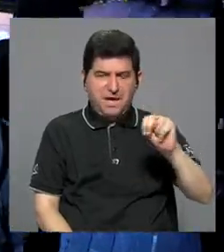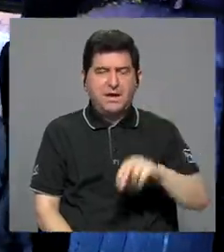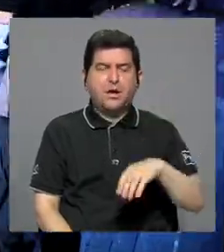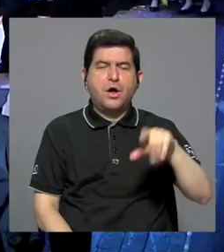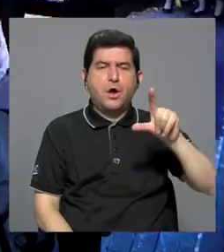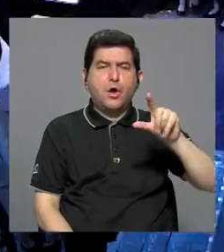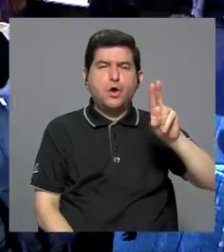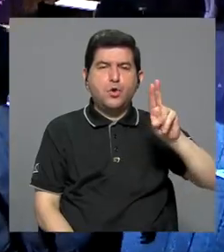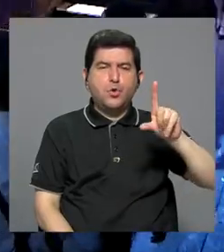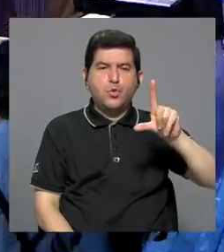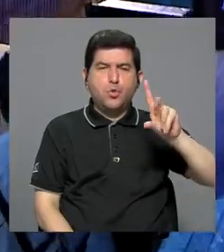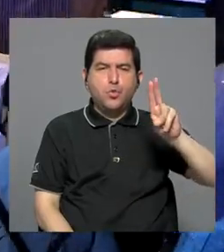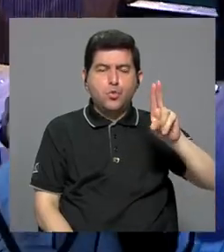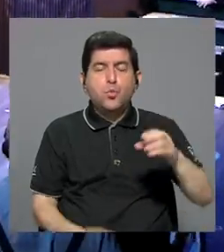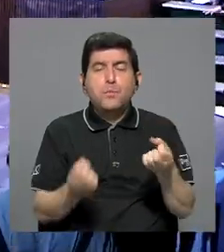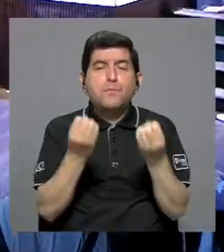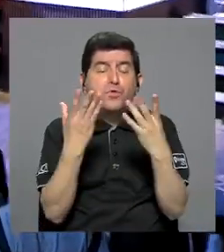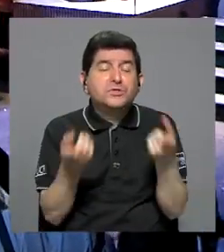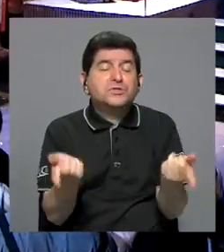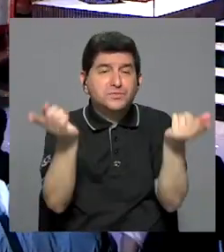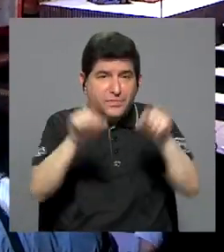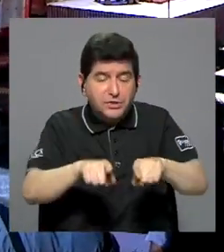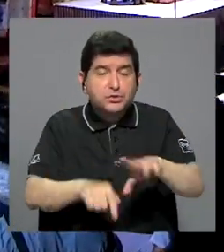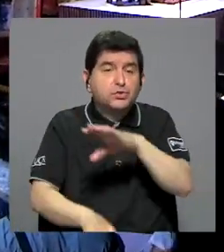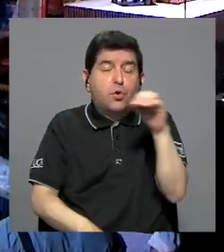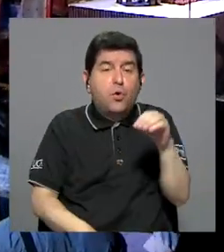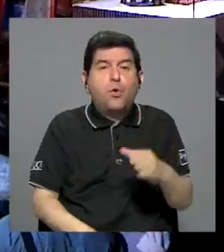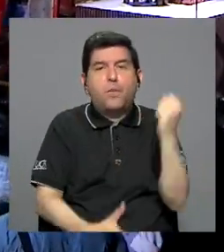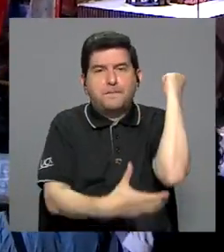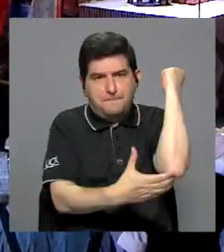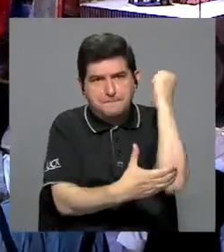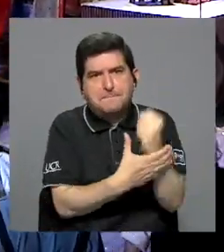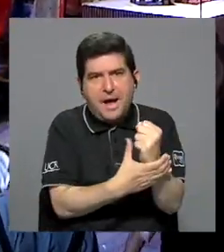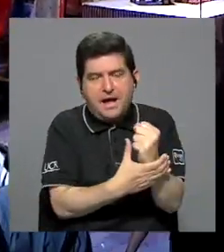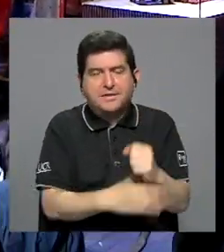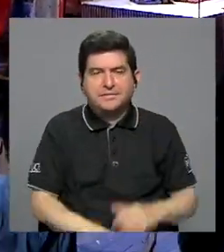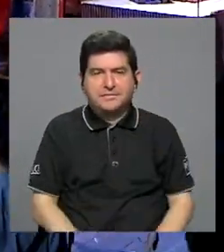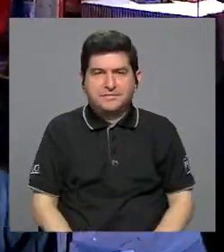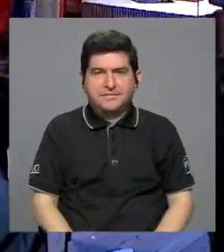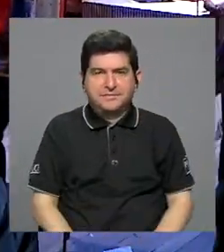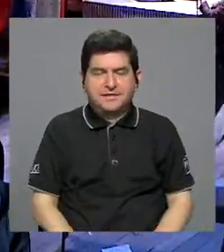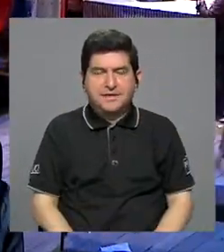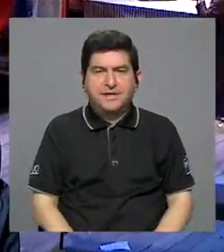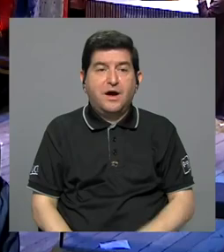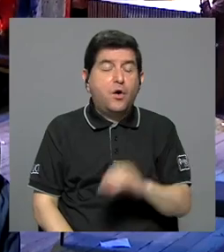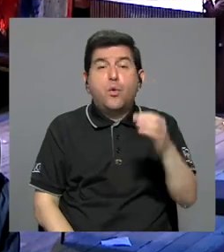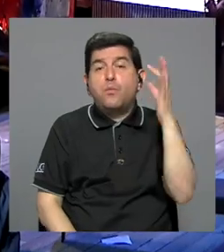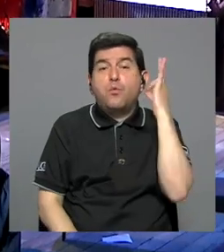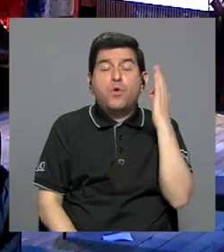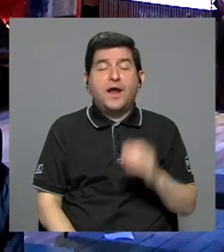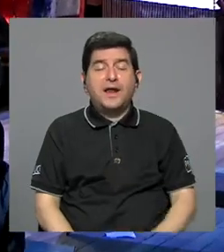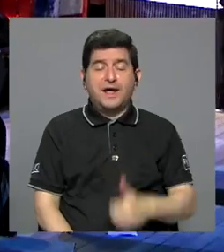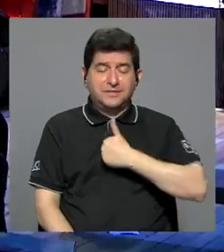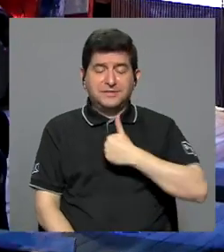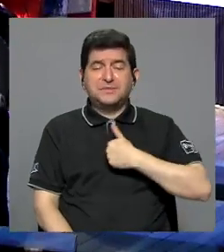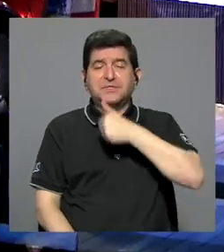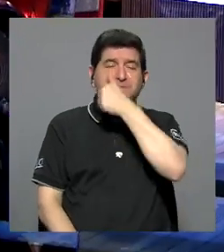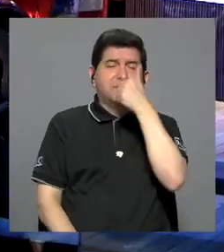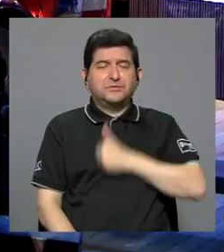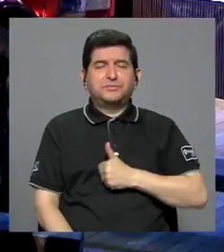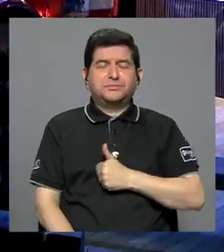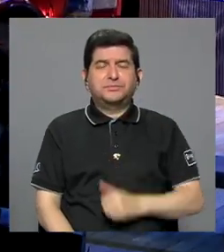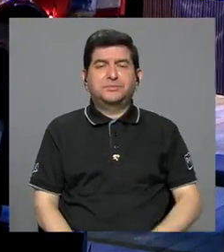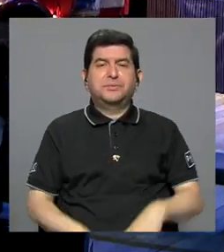Lulú, tantas óperas donde eso ocurre, ¿verdad? O la mata o la mujer de alguna manera se sacrifica para